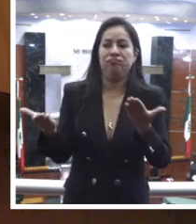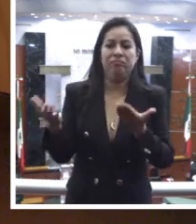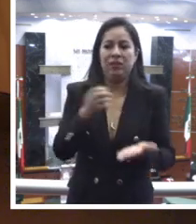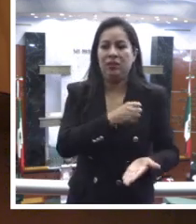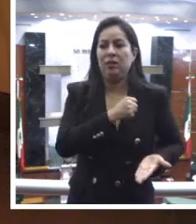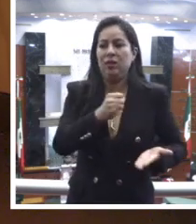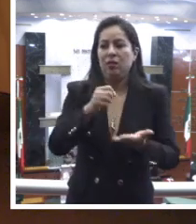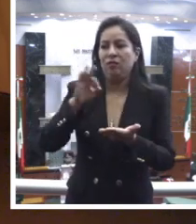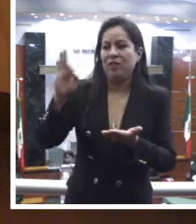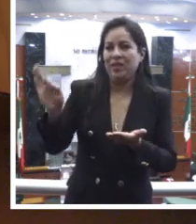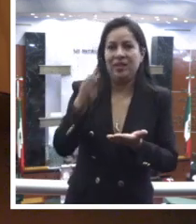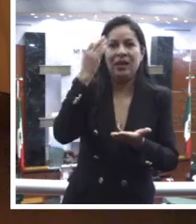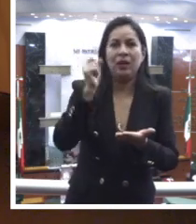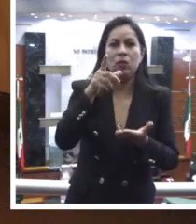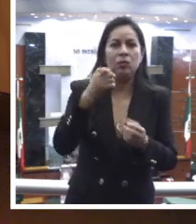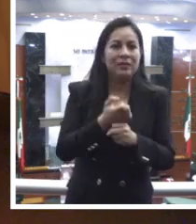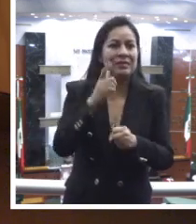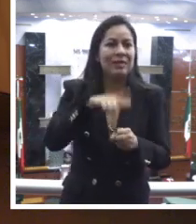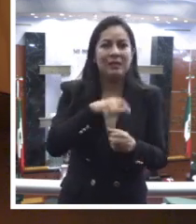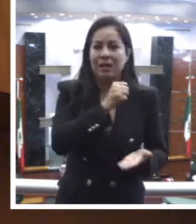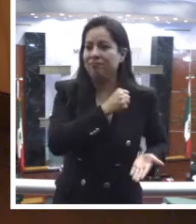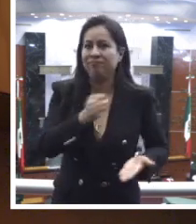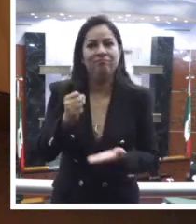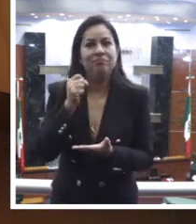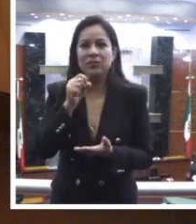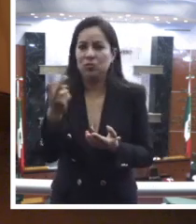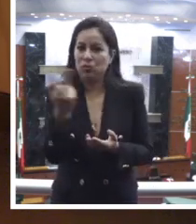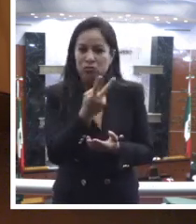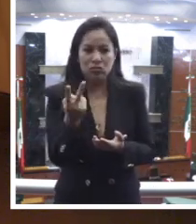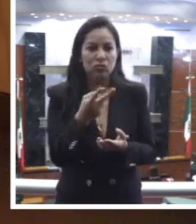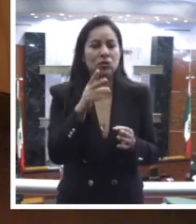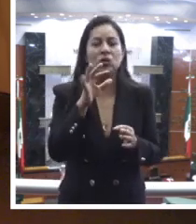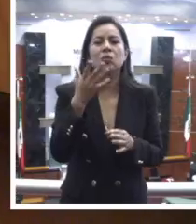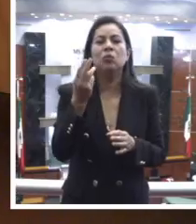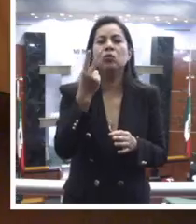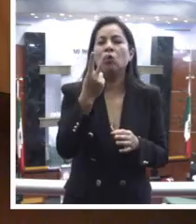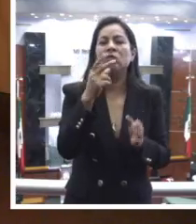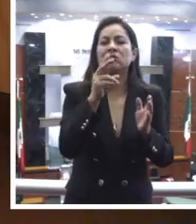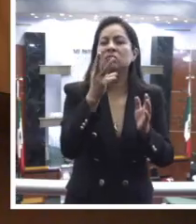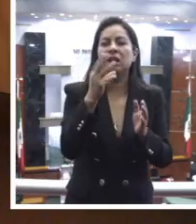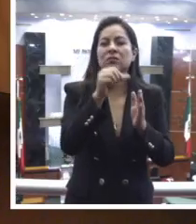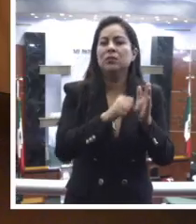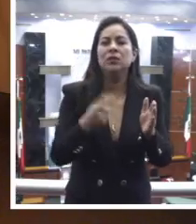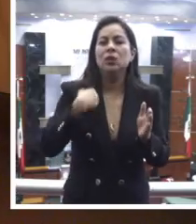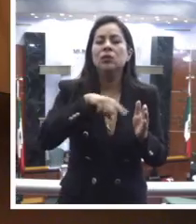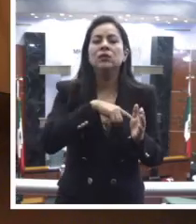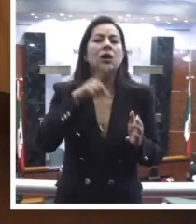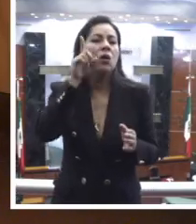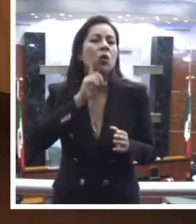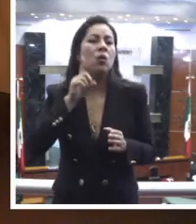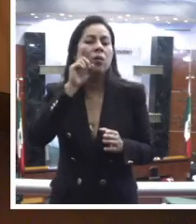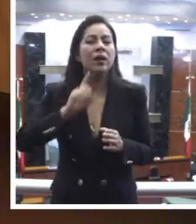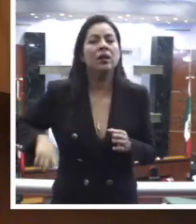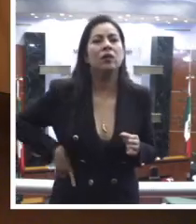recursos, tanto federales como estatales también, y que hace como 2-3 meses nuestra gobernadora